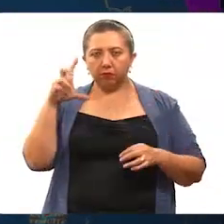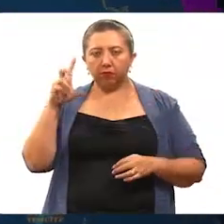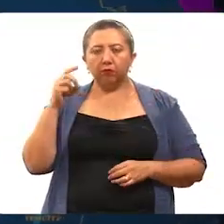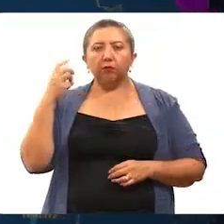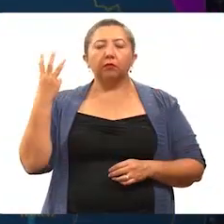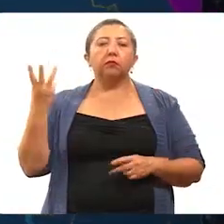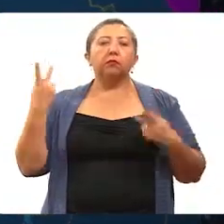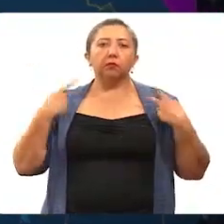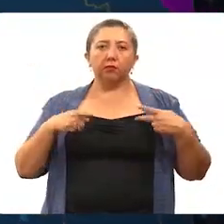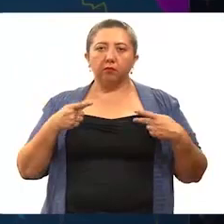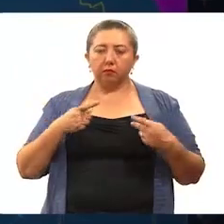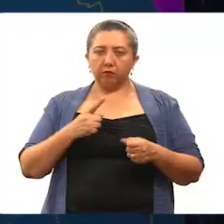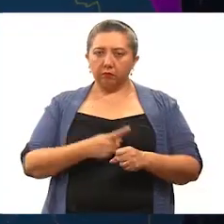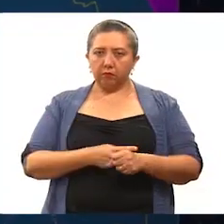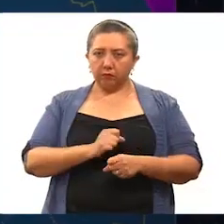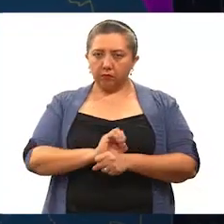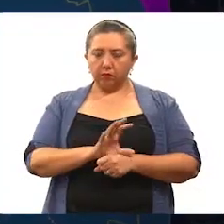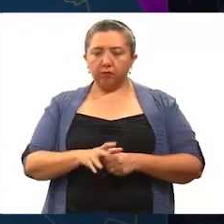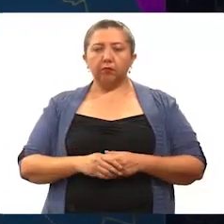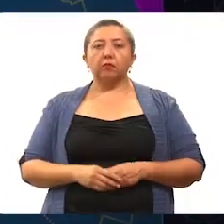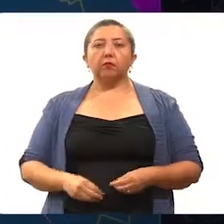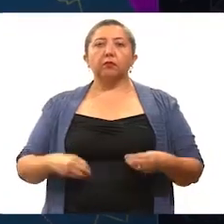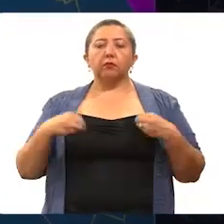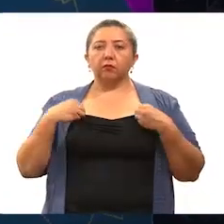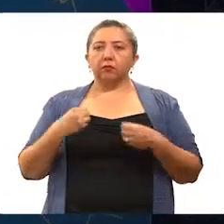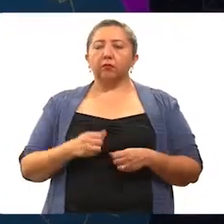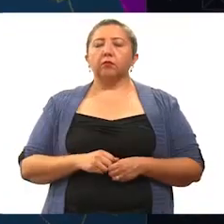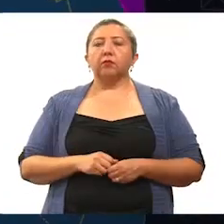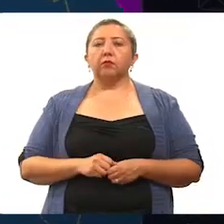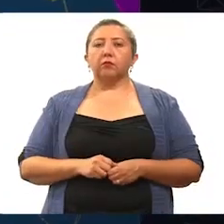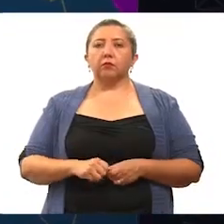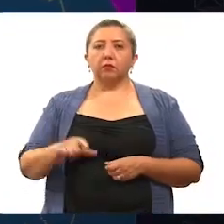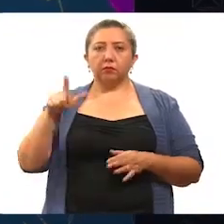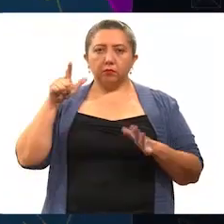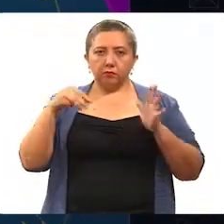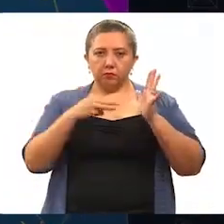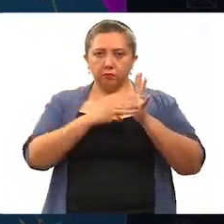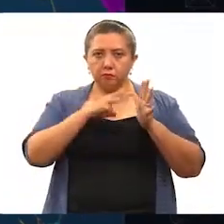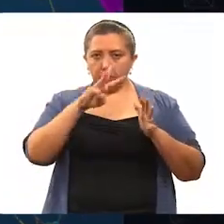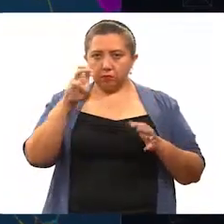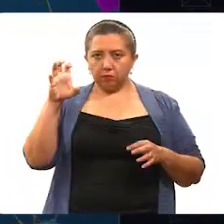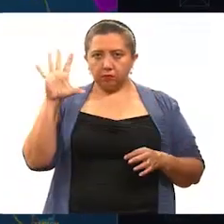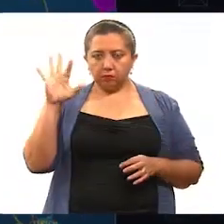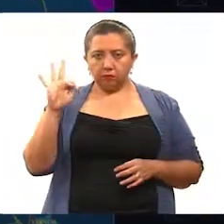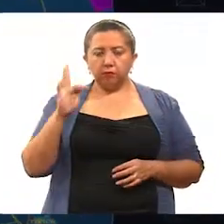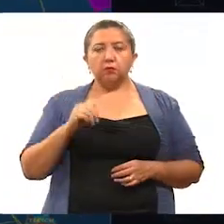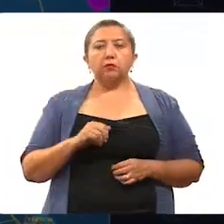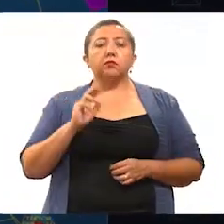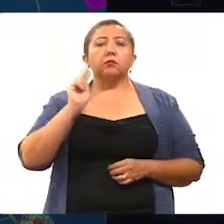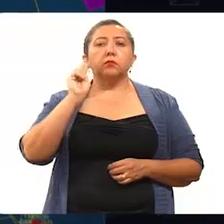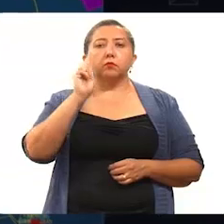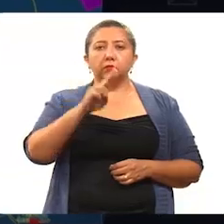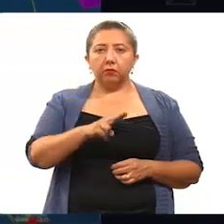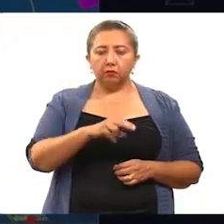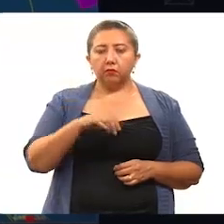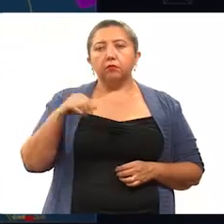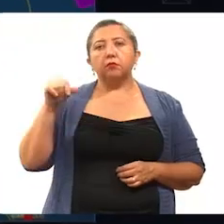67.133 personas contagiadas de coronavirus, que viven 17.340 en la zona norte,